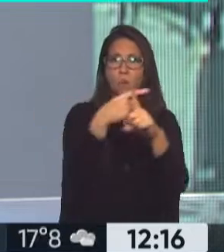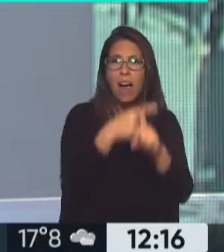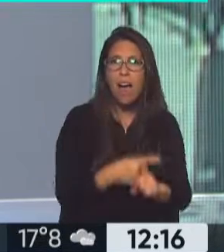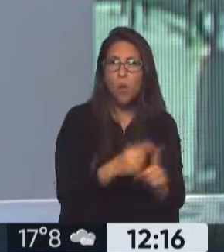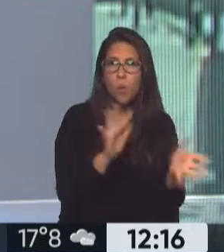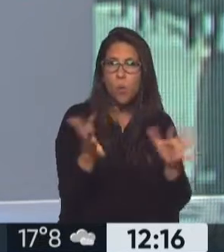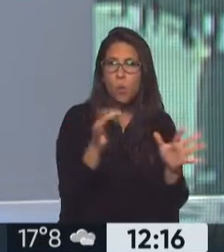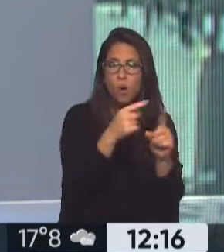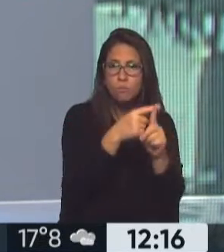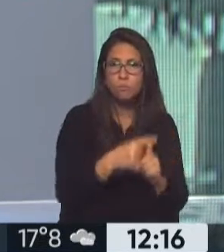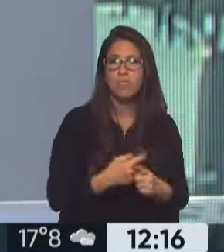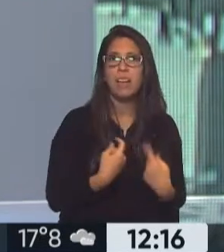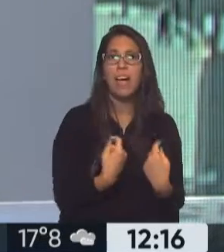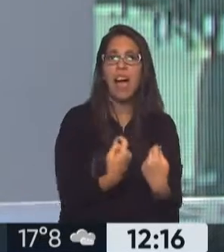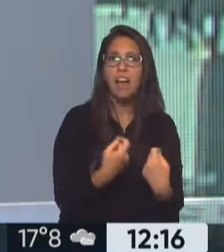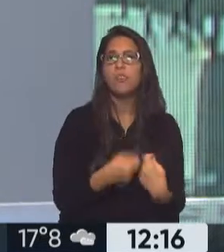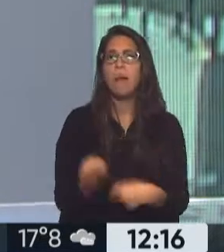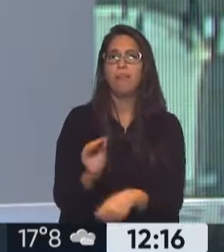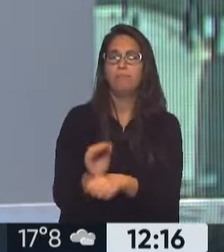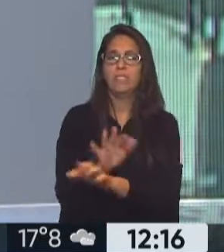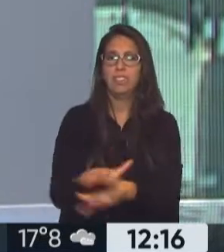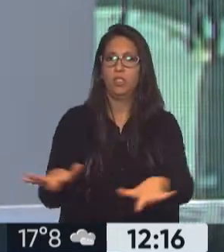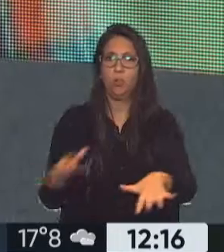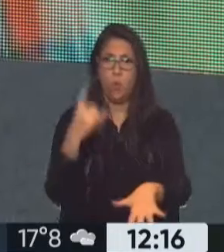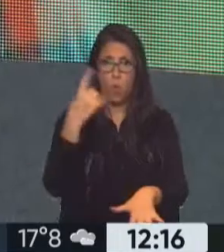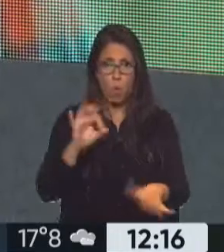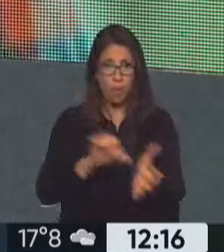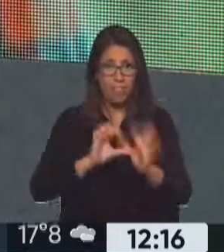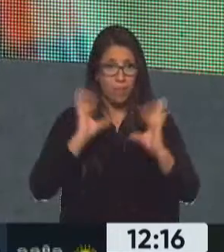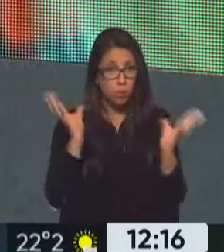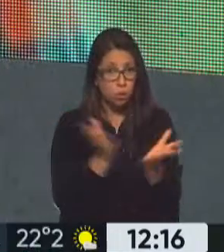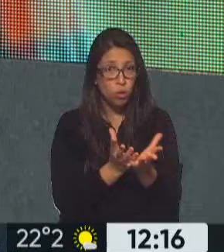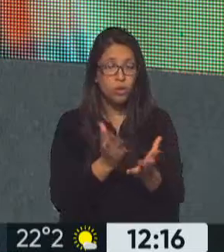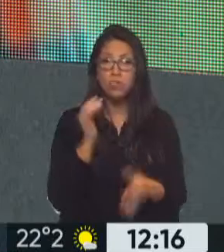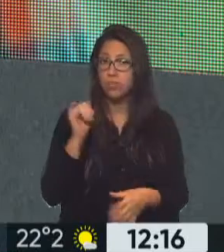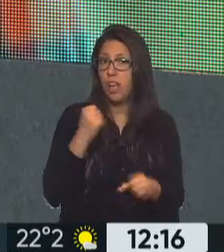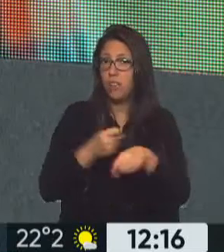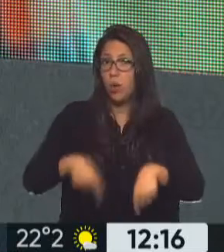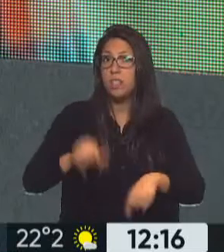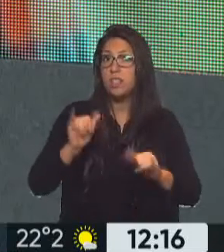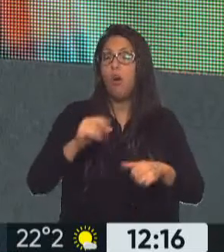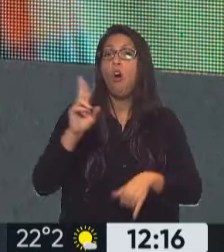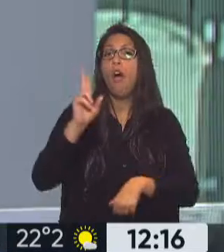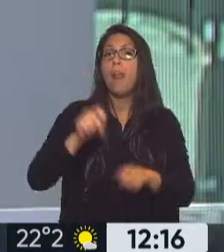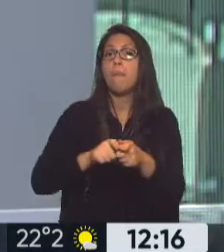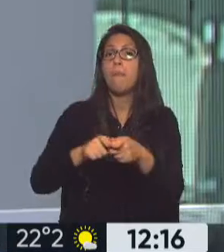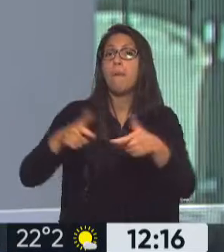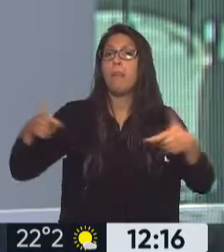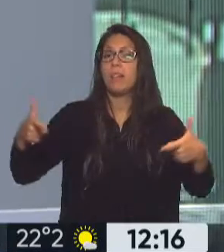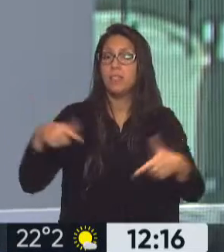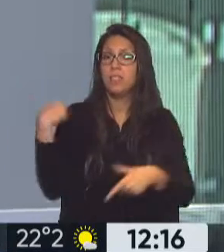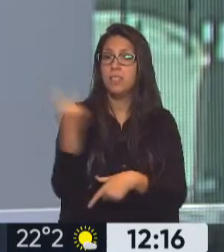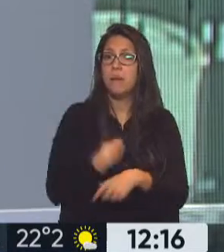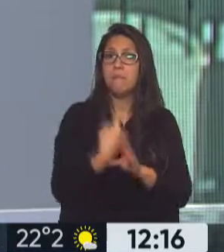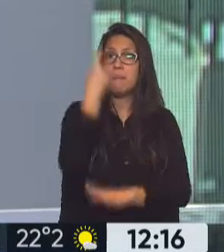que mide justamente el costo de criar niños y niñas. ¿Es el único país del mundo? Sí. Por ahora sí, esperemos que se pueda extender, pero sí, por ahora